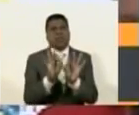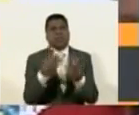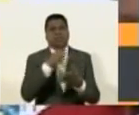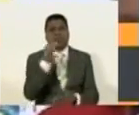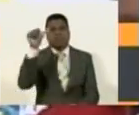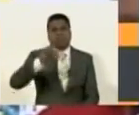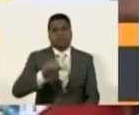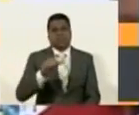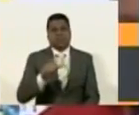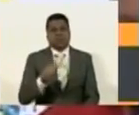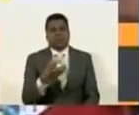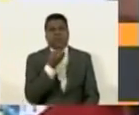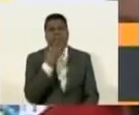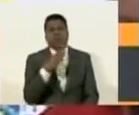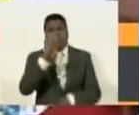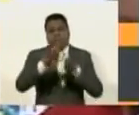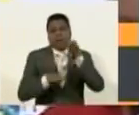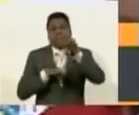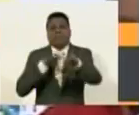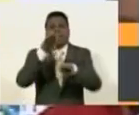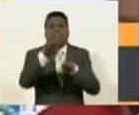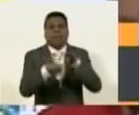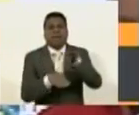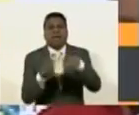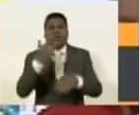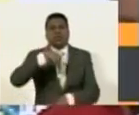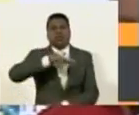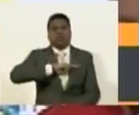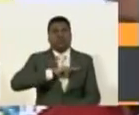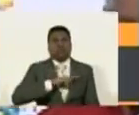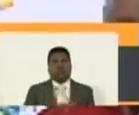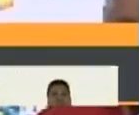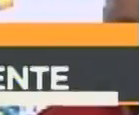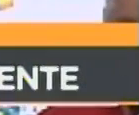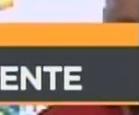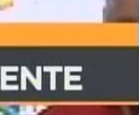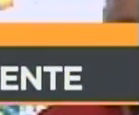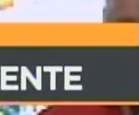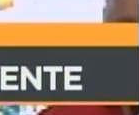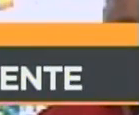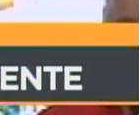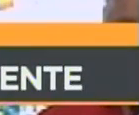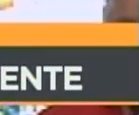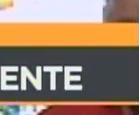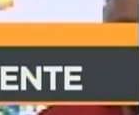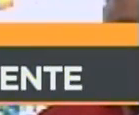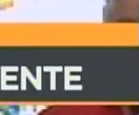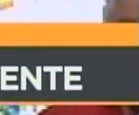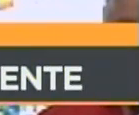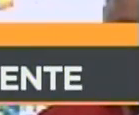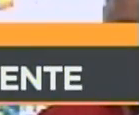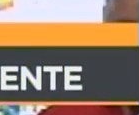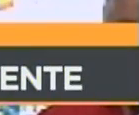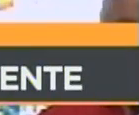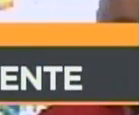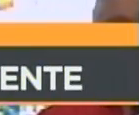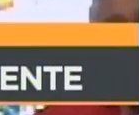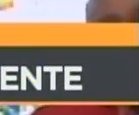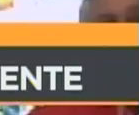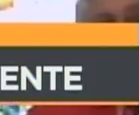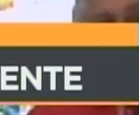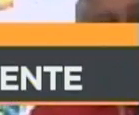suelo. Bien, bueno, nosotros vamos a seguir avanzando. Sigan ustedes ladrando, que nosotros vamos, miren, a paso lento, pero